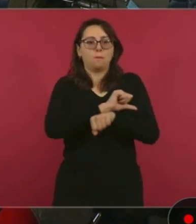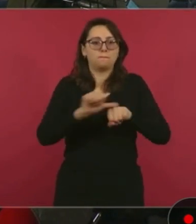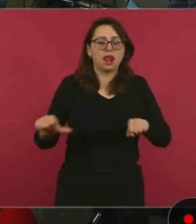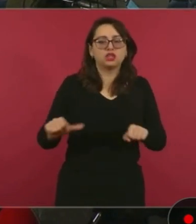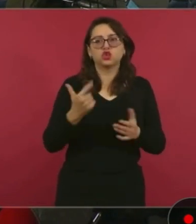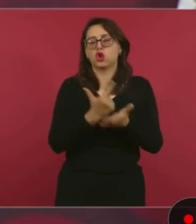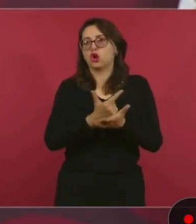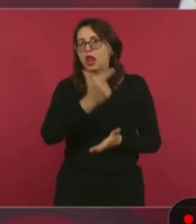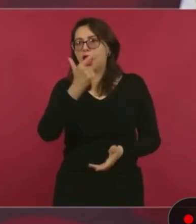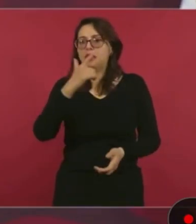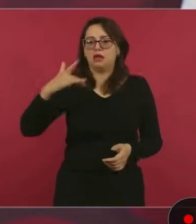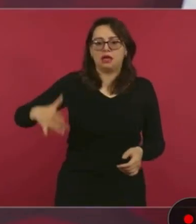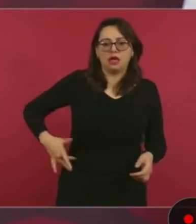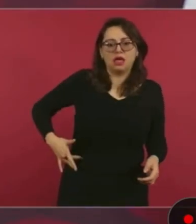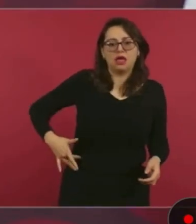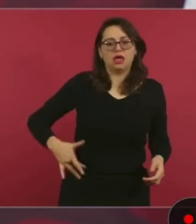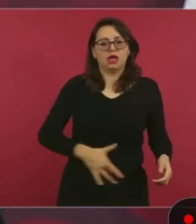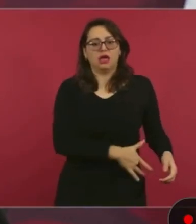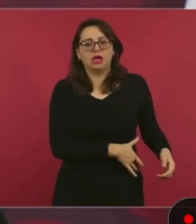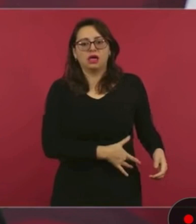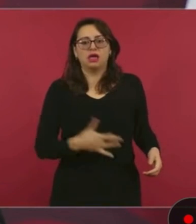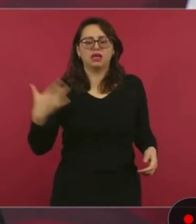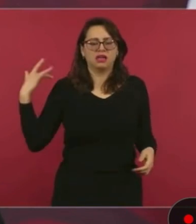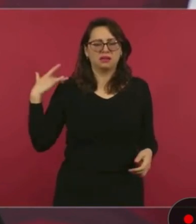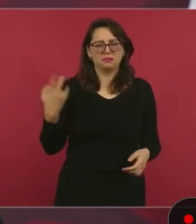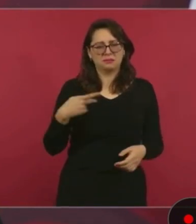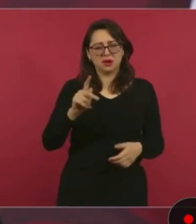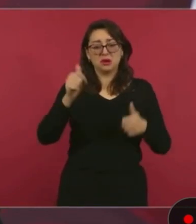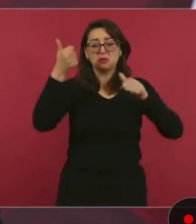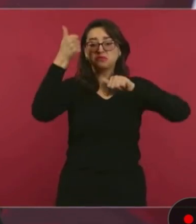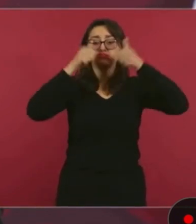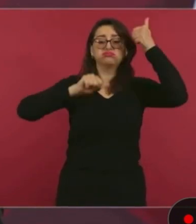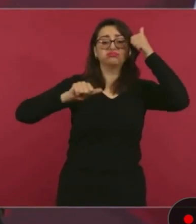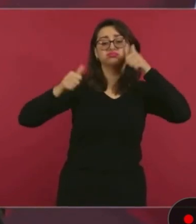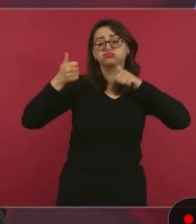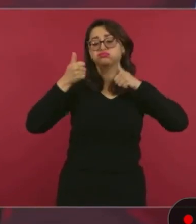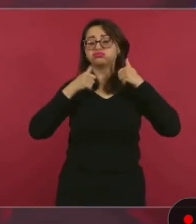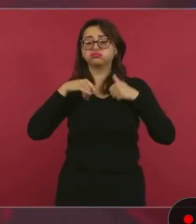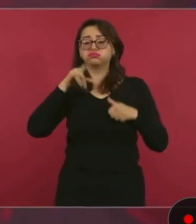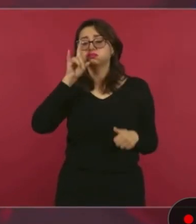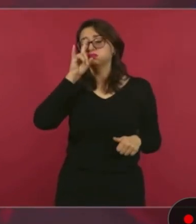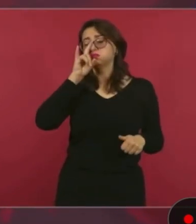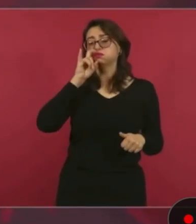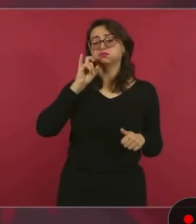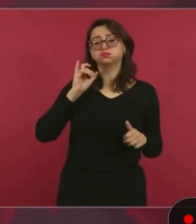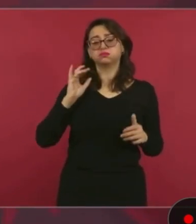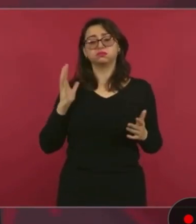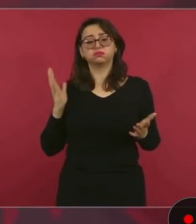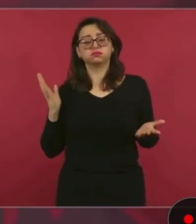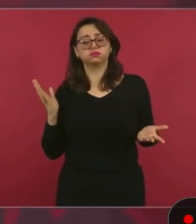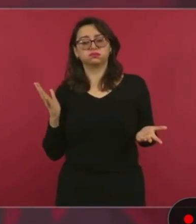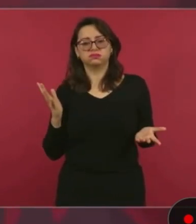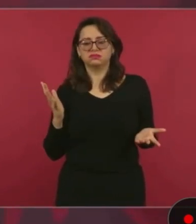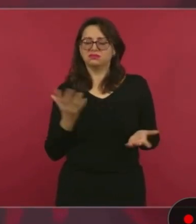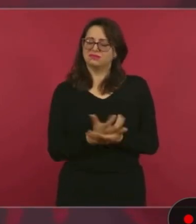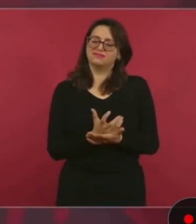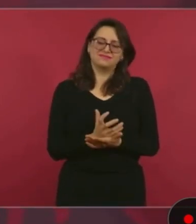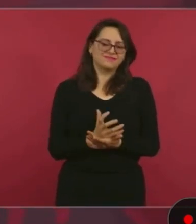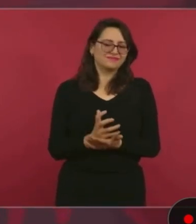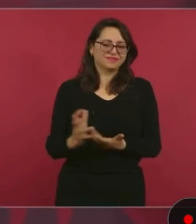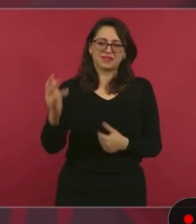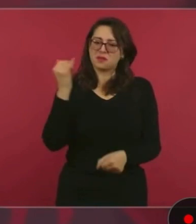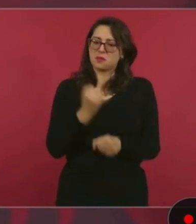otra enfermedad, pero para una cirugía plástica, o sea, es un exceso. Eso